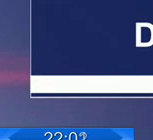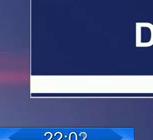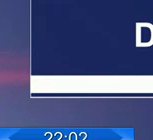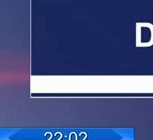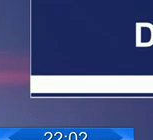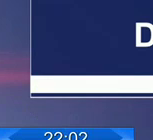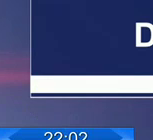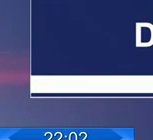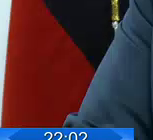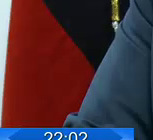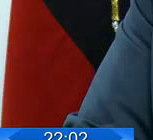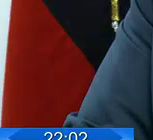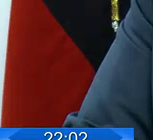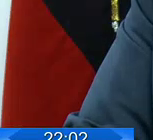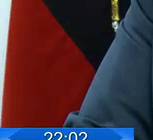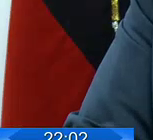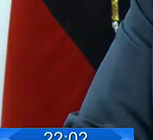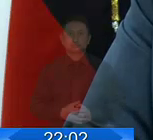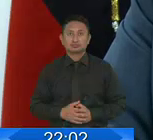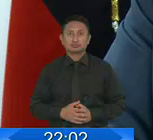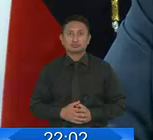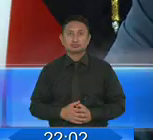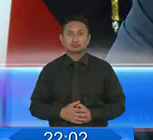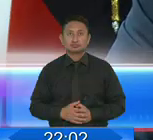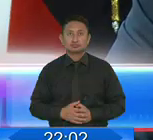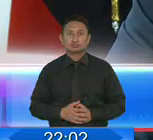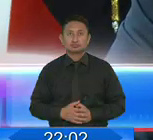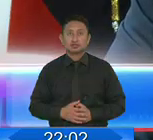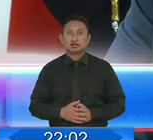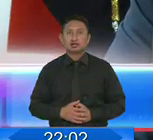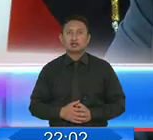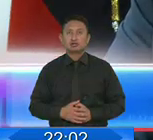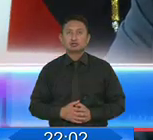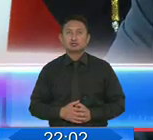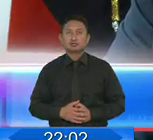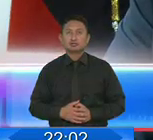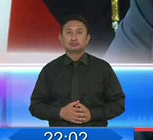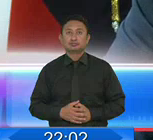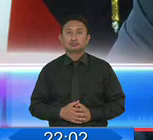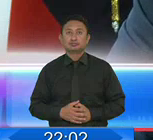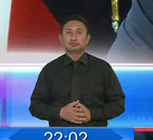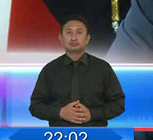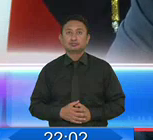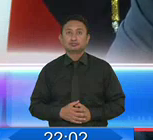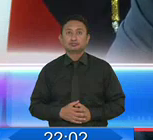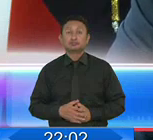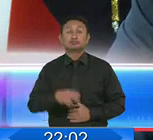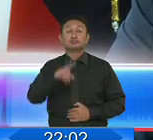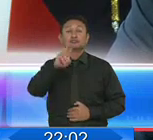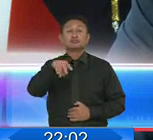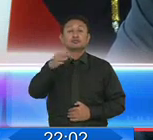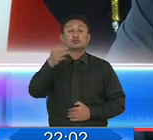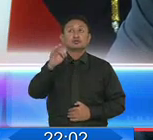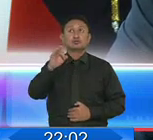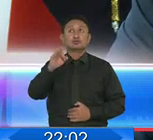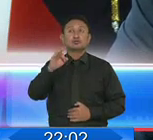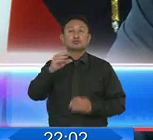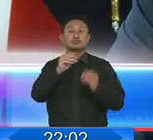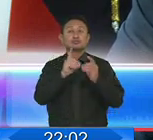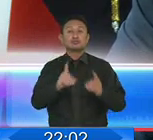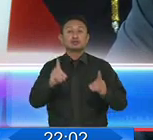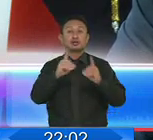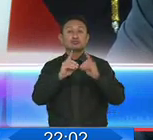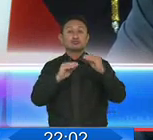de 2019. De marzo, junio, septiembre y diciembre de 2019, las cifras van en continua alza y